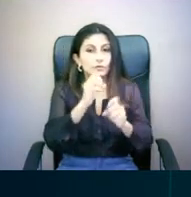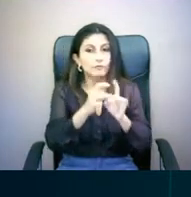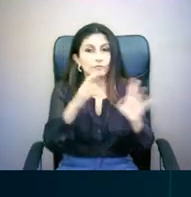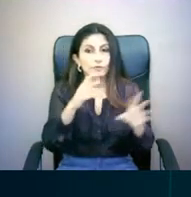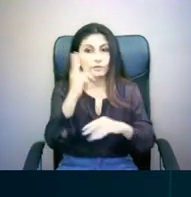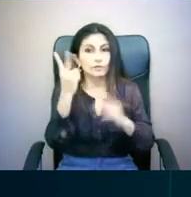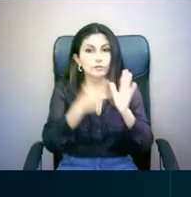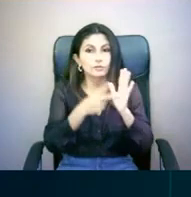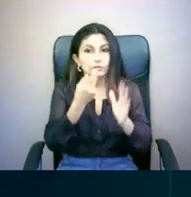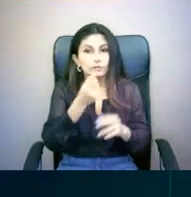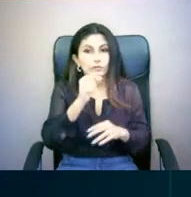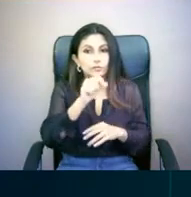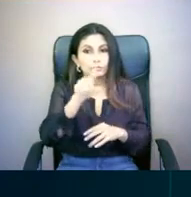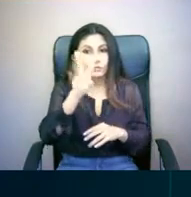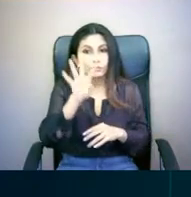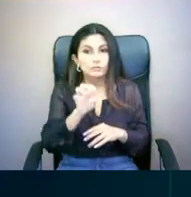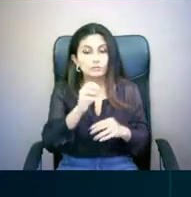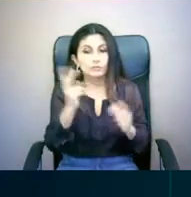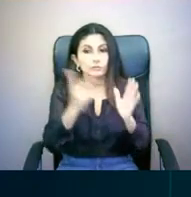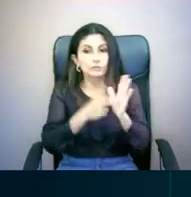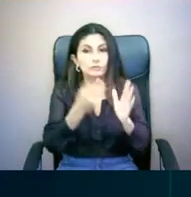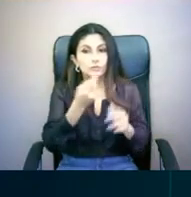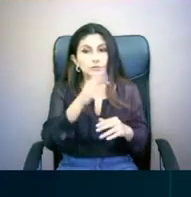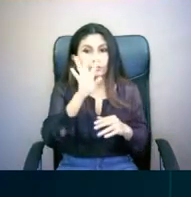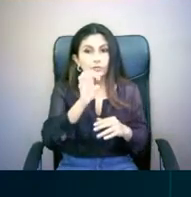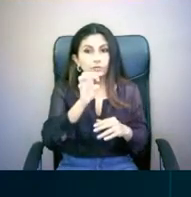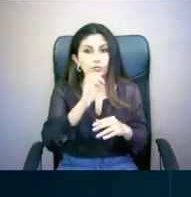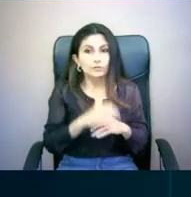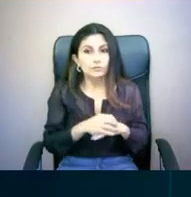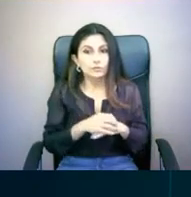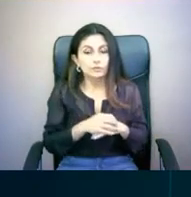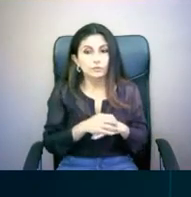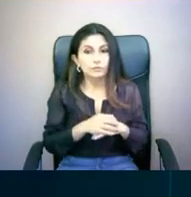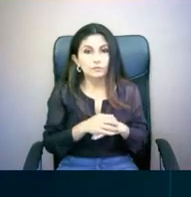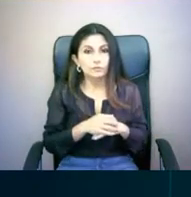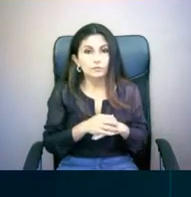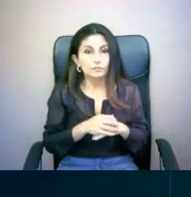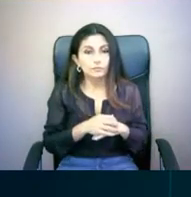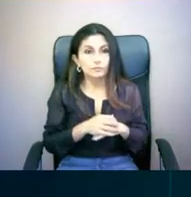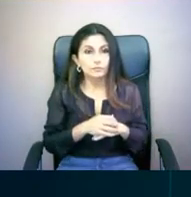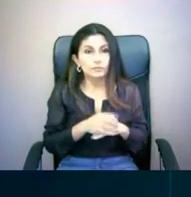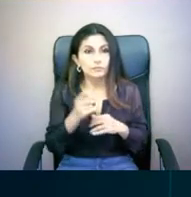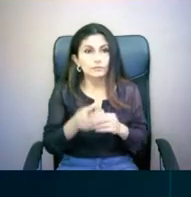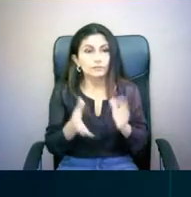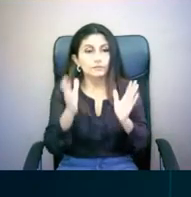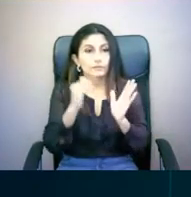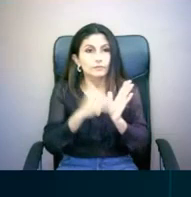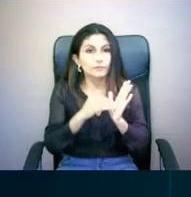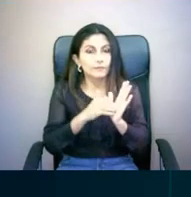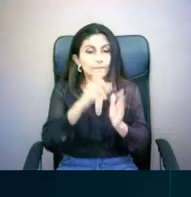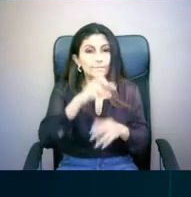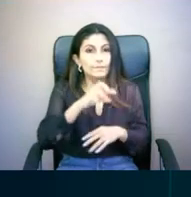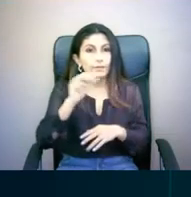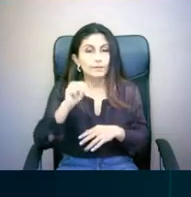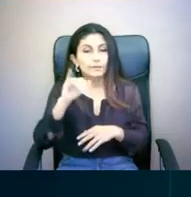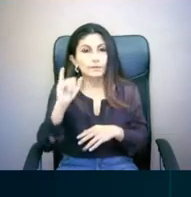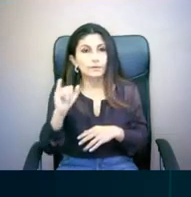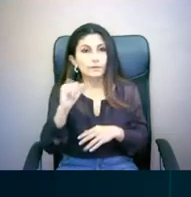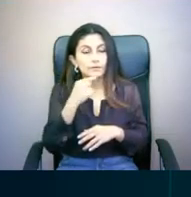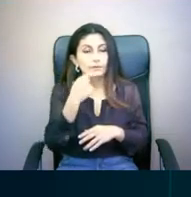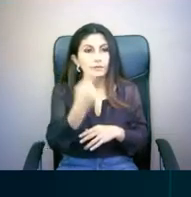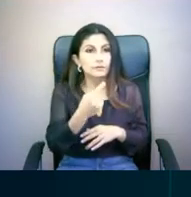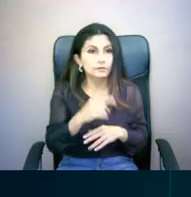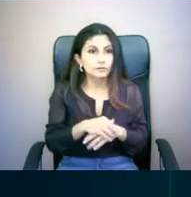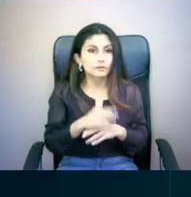2019. En este es el primero que se habla del The Future of Work. Es otro documento pues levantado por el PMI que se llama El Pulso